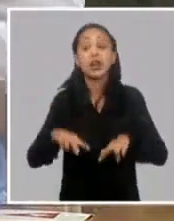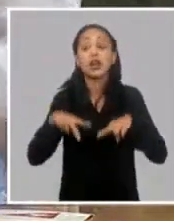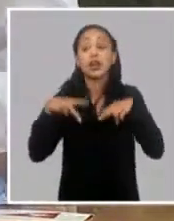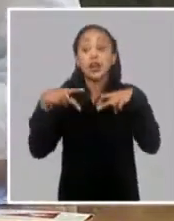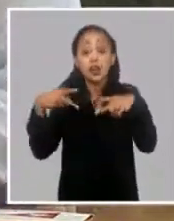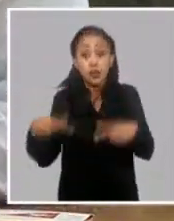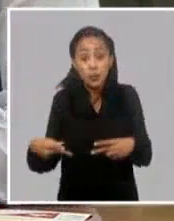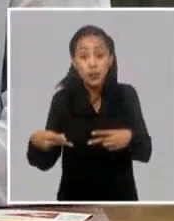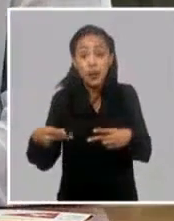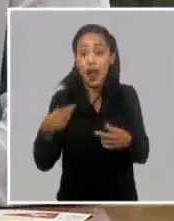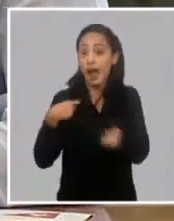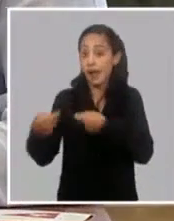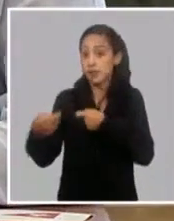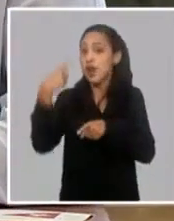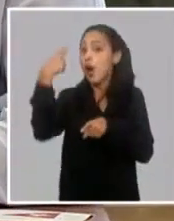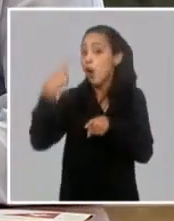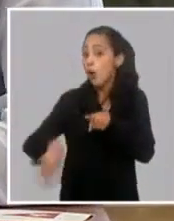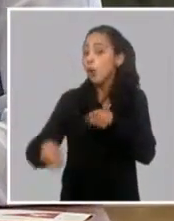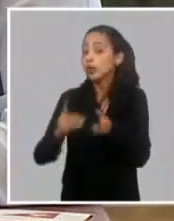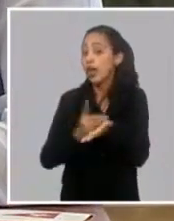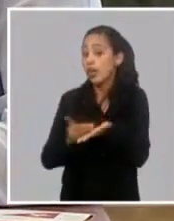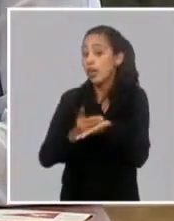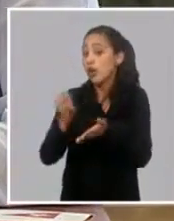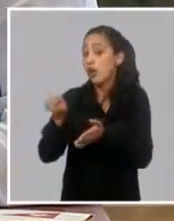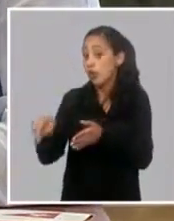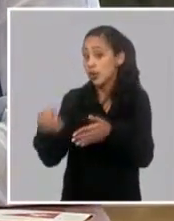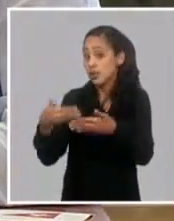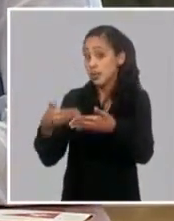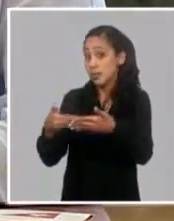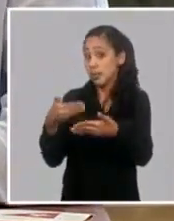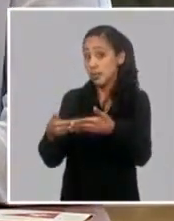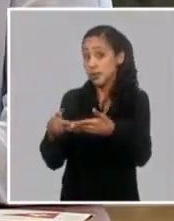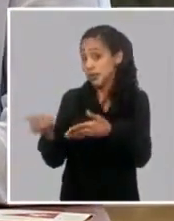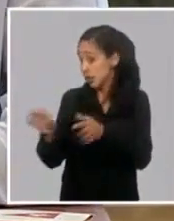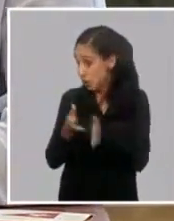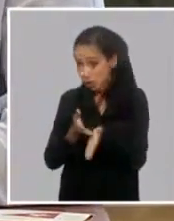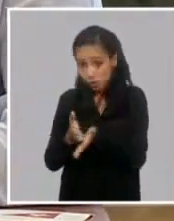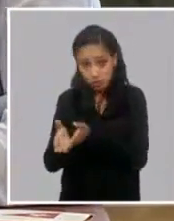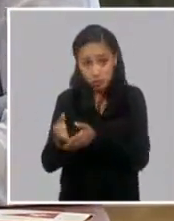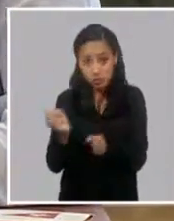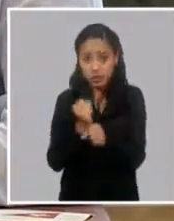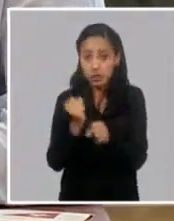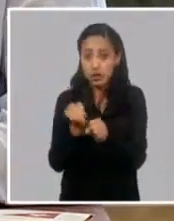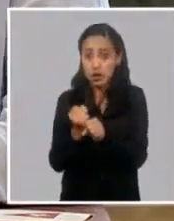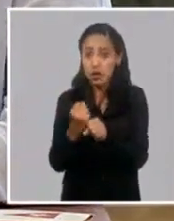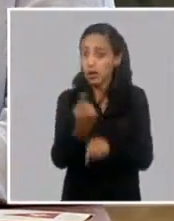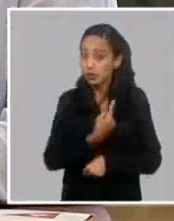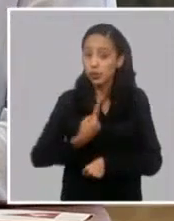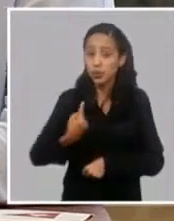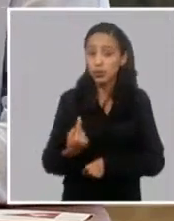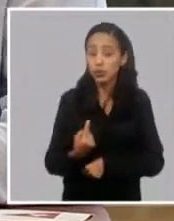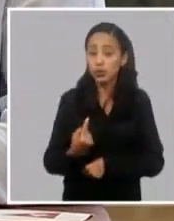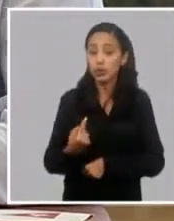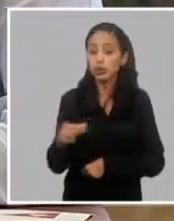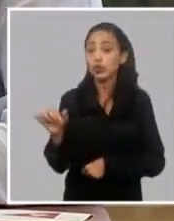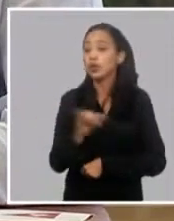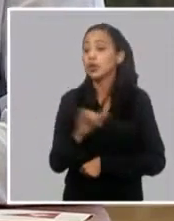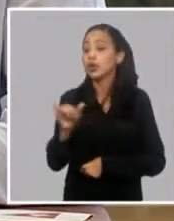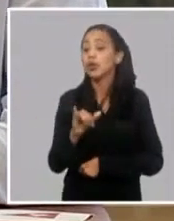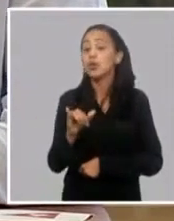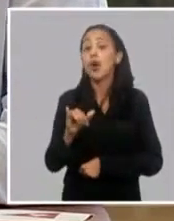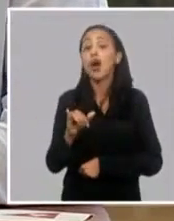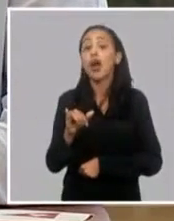a renegociar una deuda con esa compañía que además sigue trabajando con nosotros, que ha evadido bloqueo, que